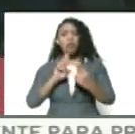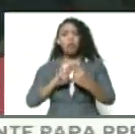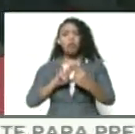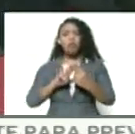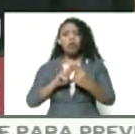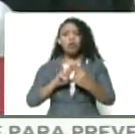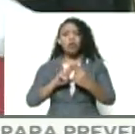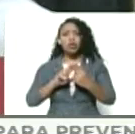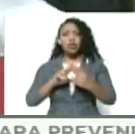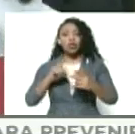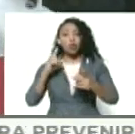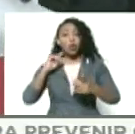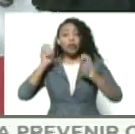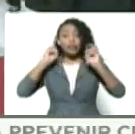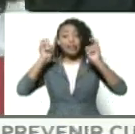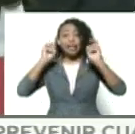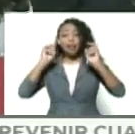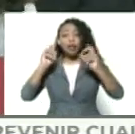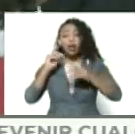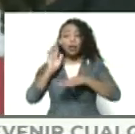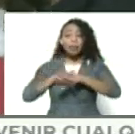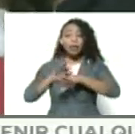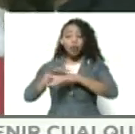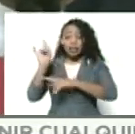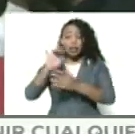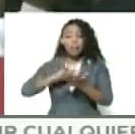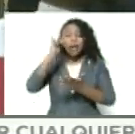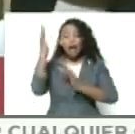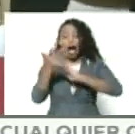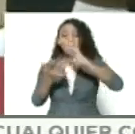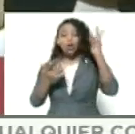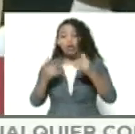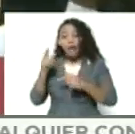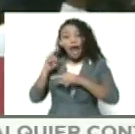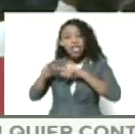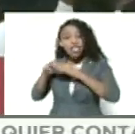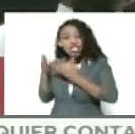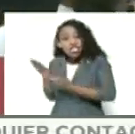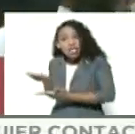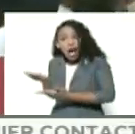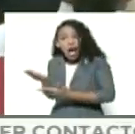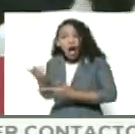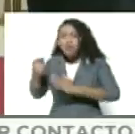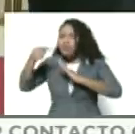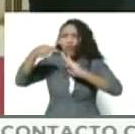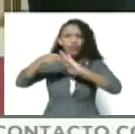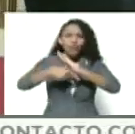los vericuetos, los intríngulis del milagro de Yatsuri, lo conozco a profundidad.